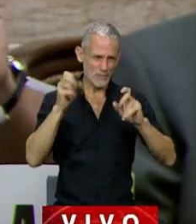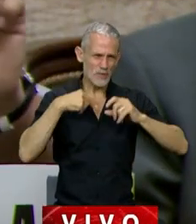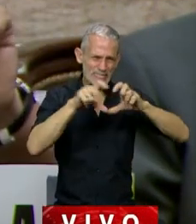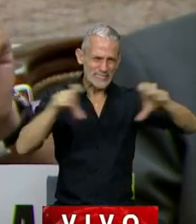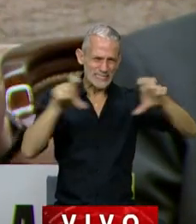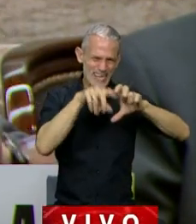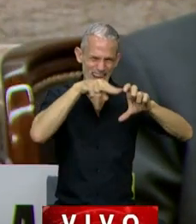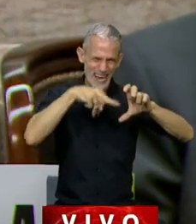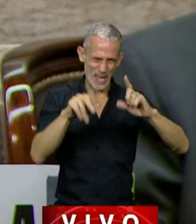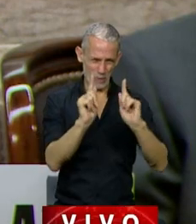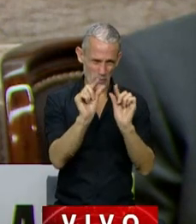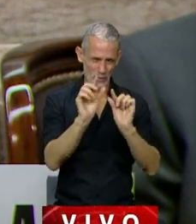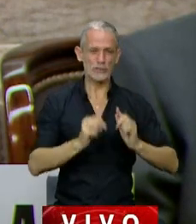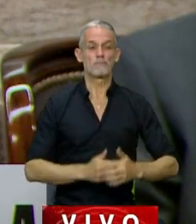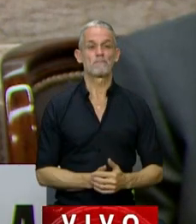un párrafo muy pequeño.